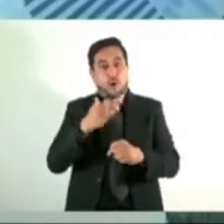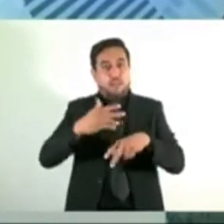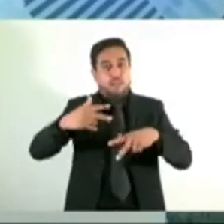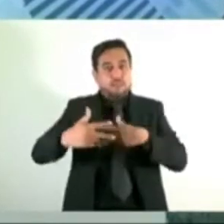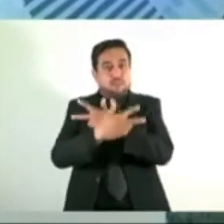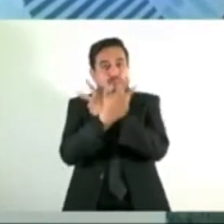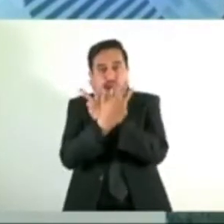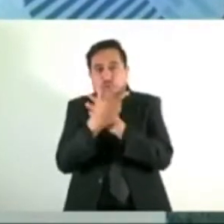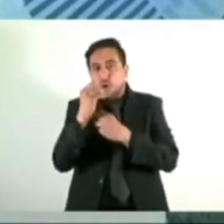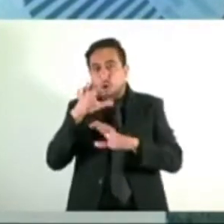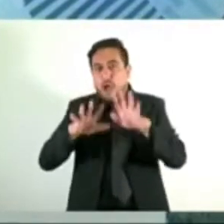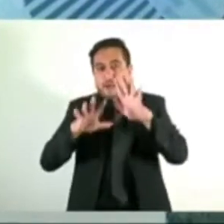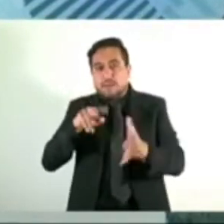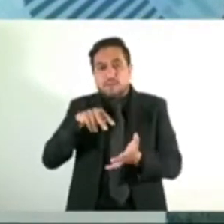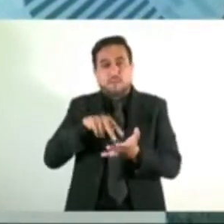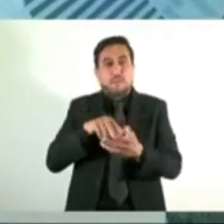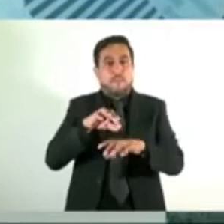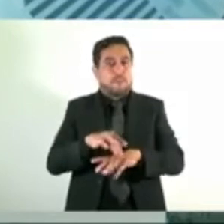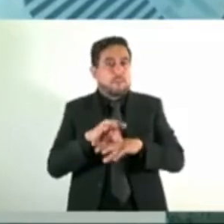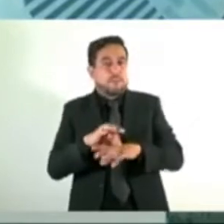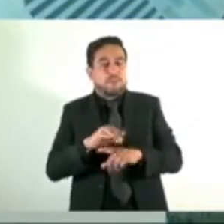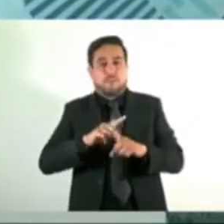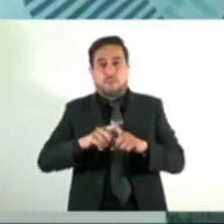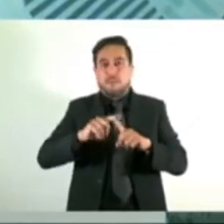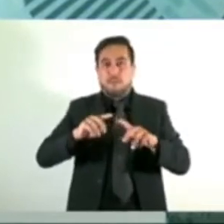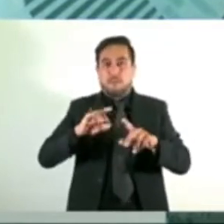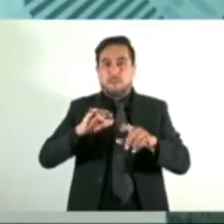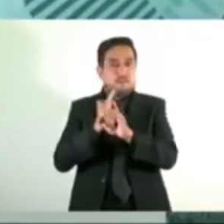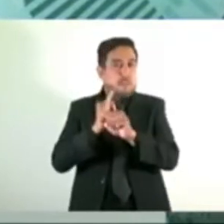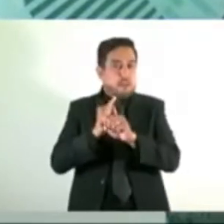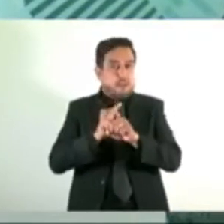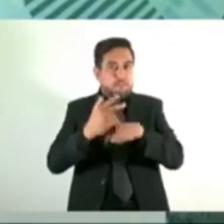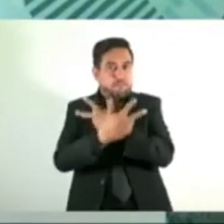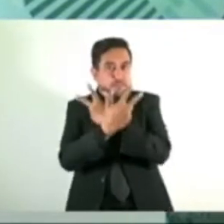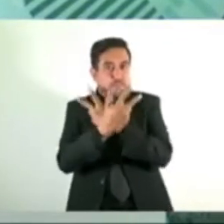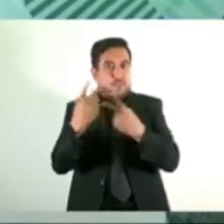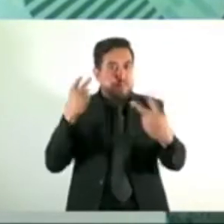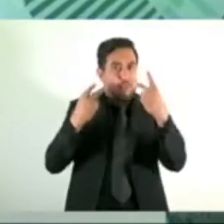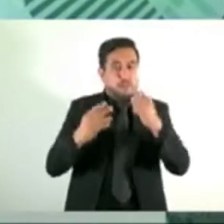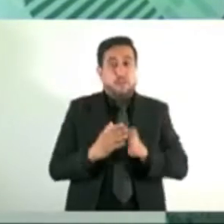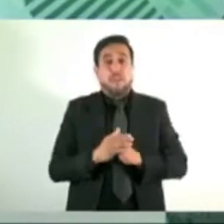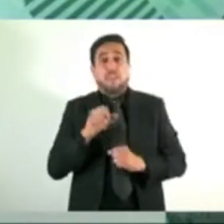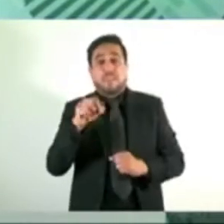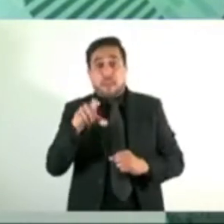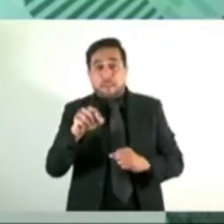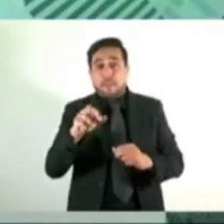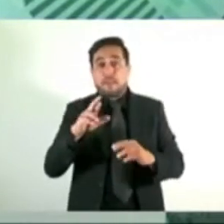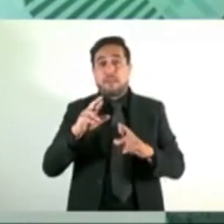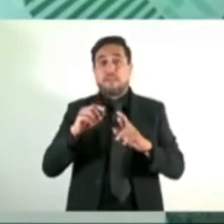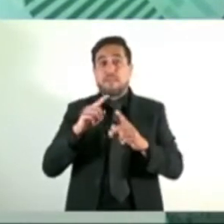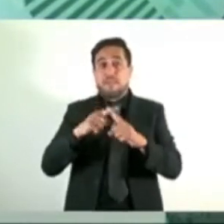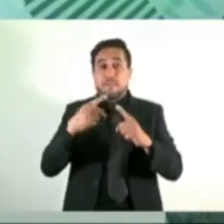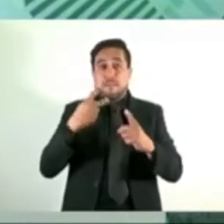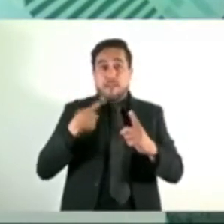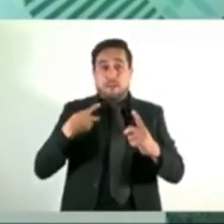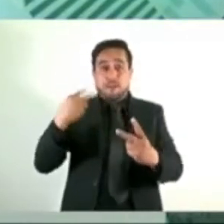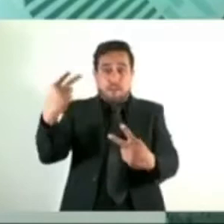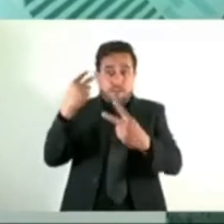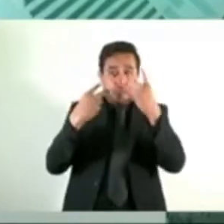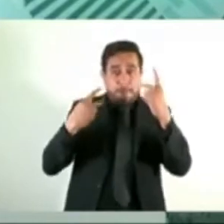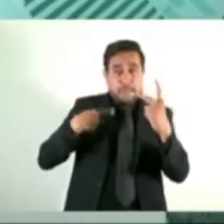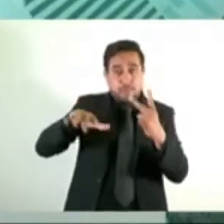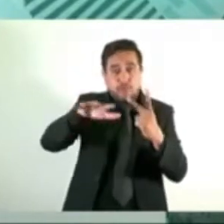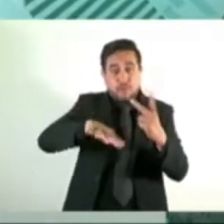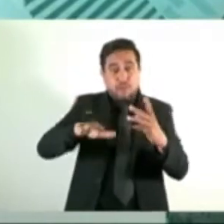diversas plataformas virtuales. A todos aquellos que se encuentran reunidos por medios electrónicos presenciando este acto, a